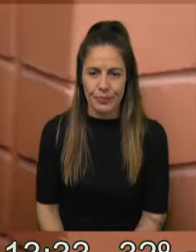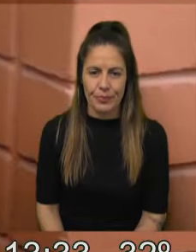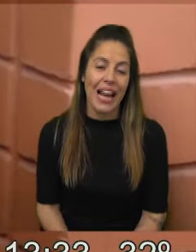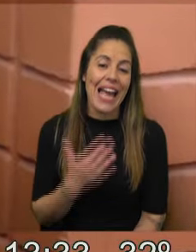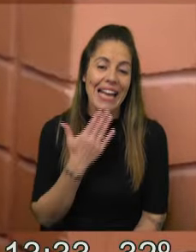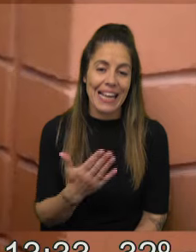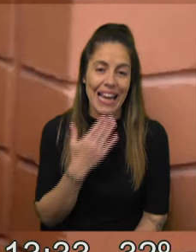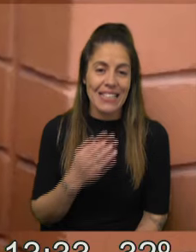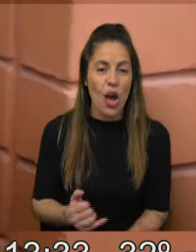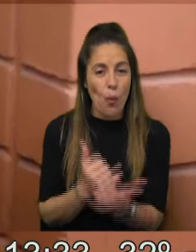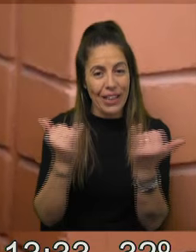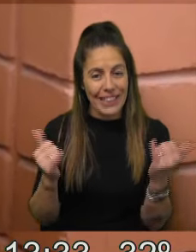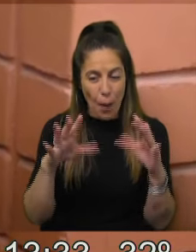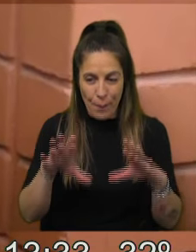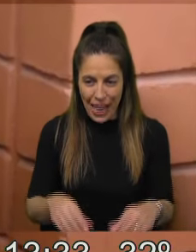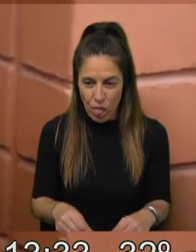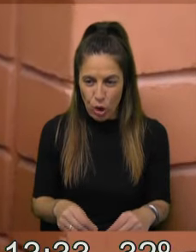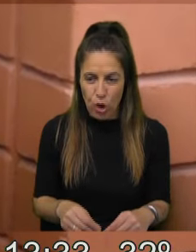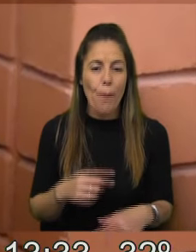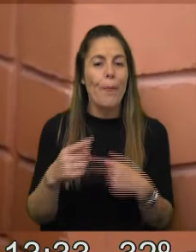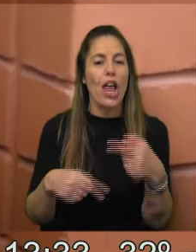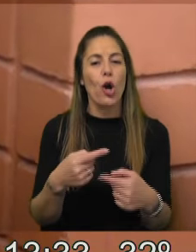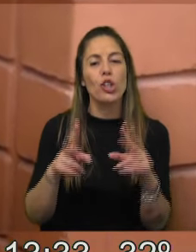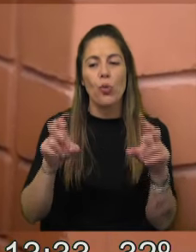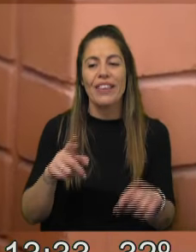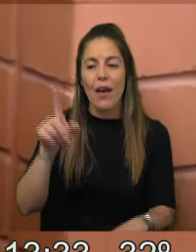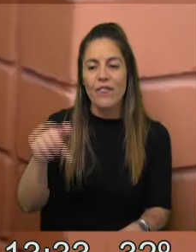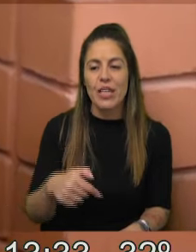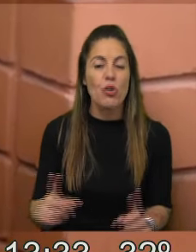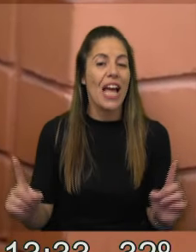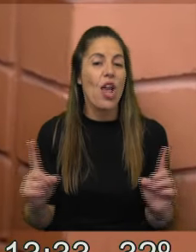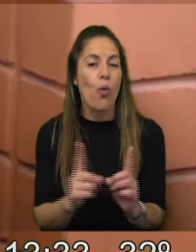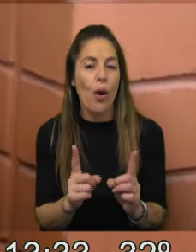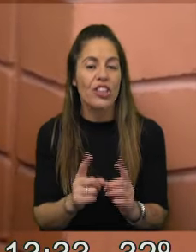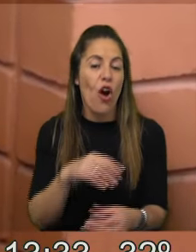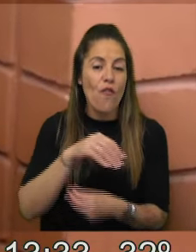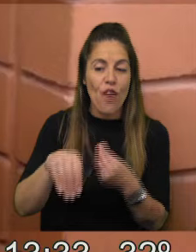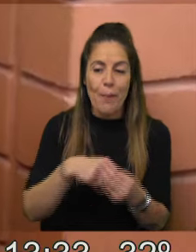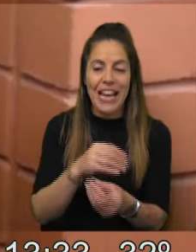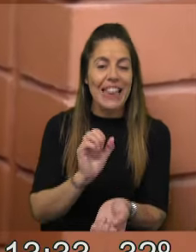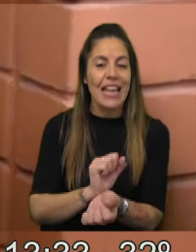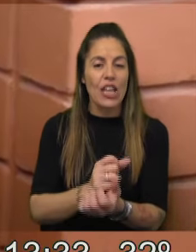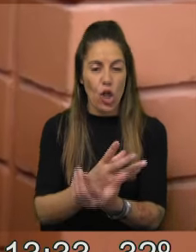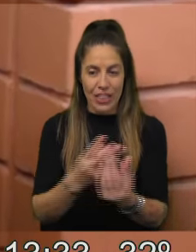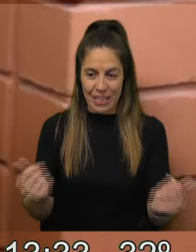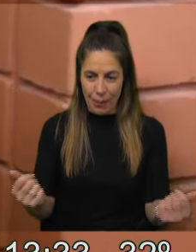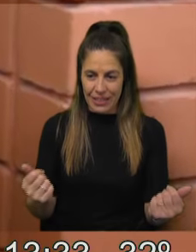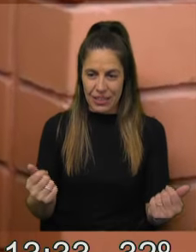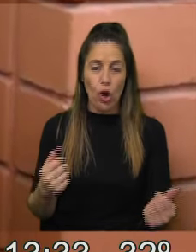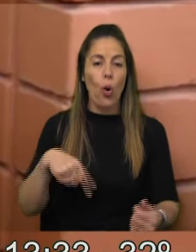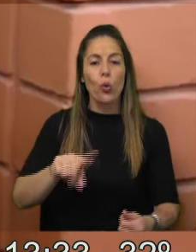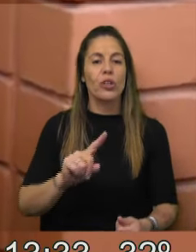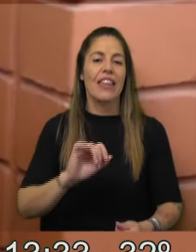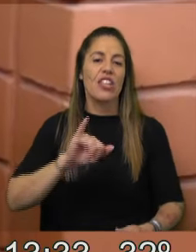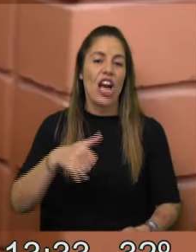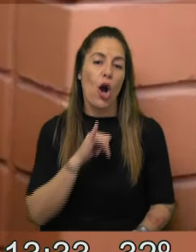Gracias, Rosina. Buen mediodía para todos. Para seguir en tema, vinimos al encuentro de familiares de detenidos desaparecidos, porque como ustedes